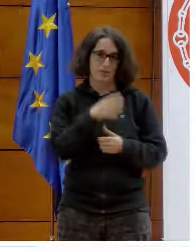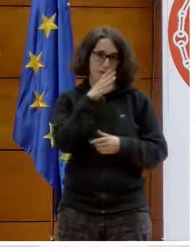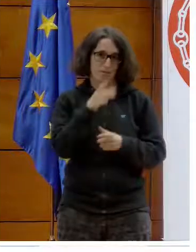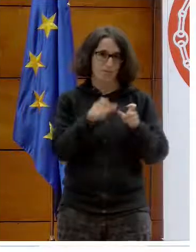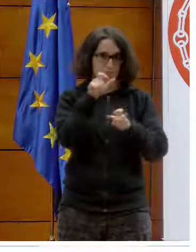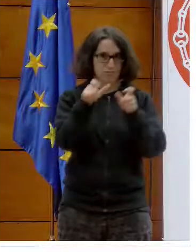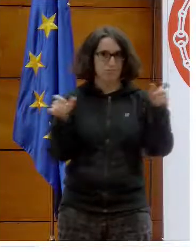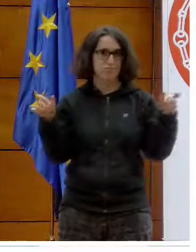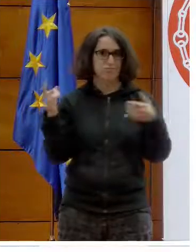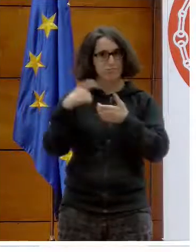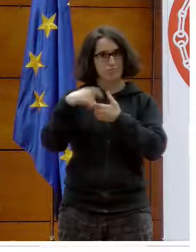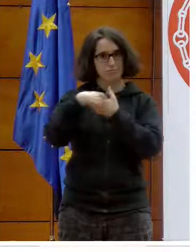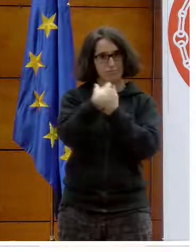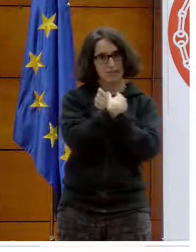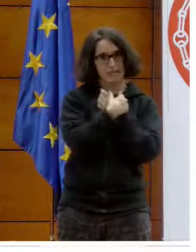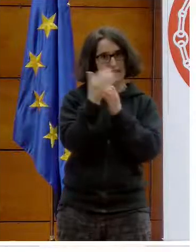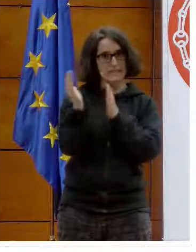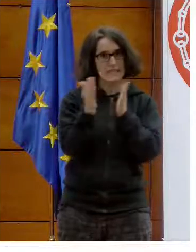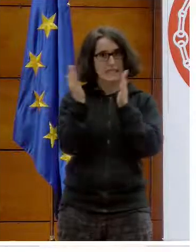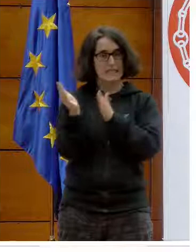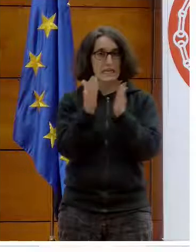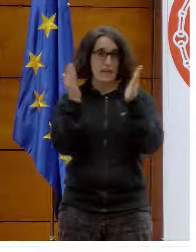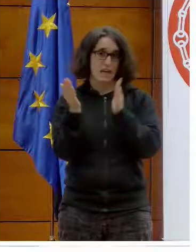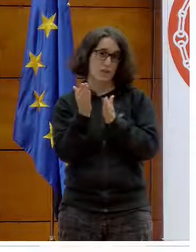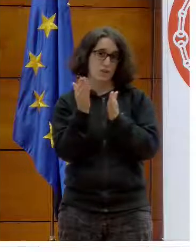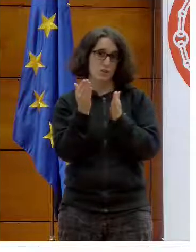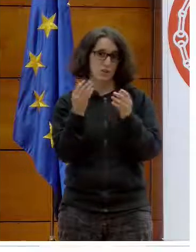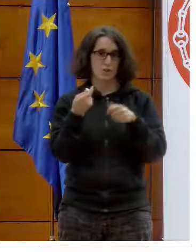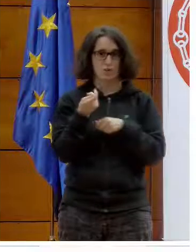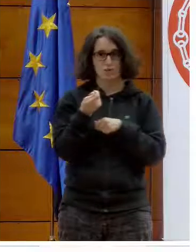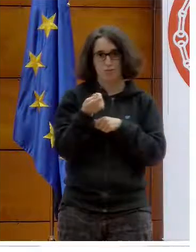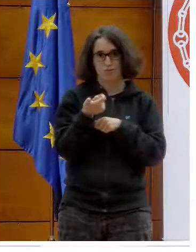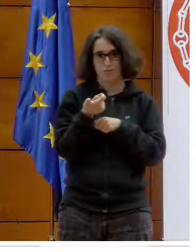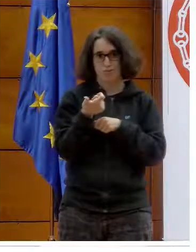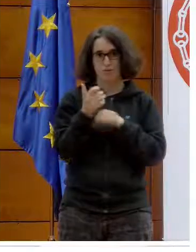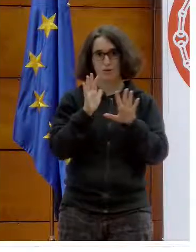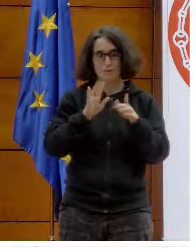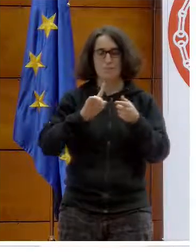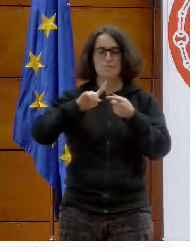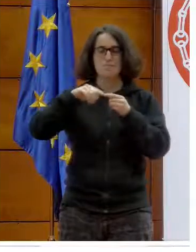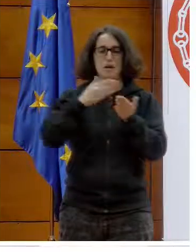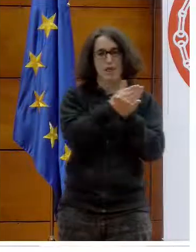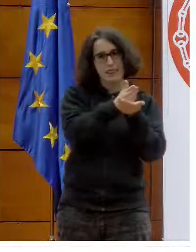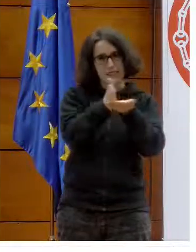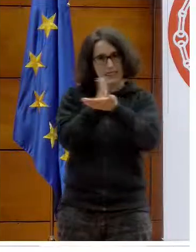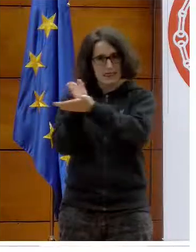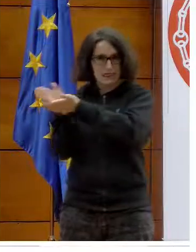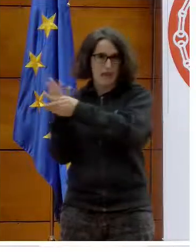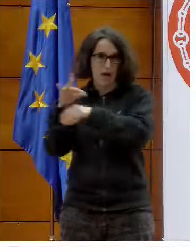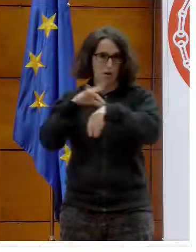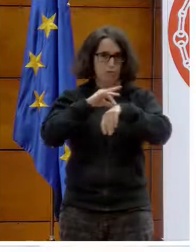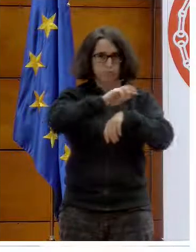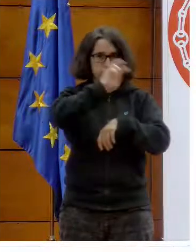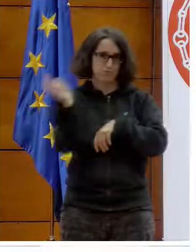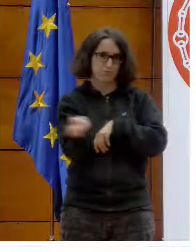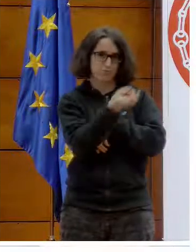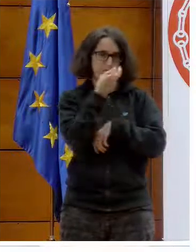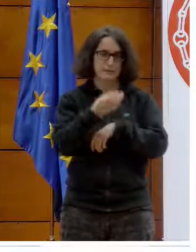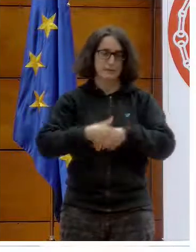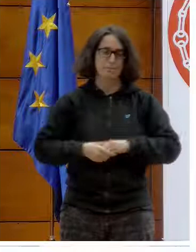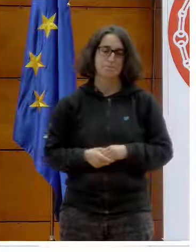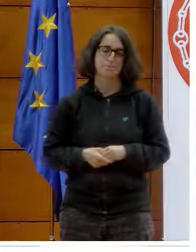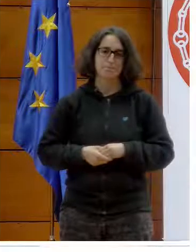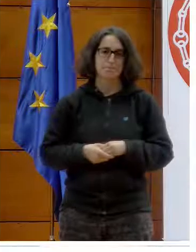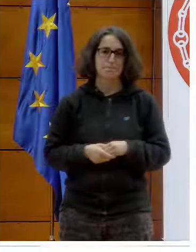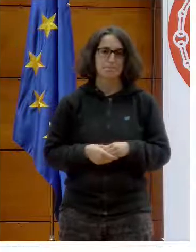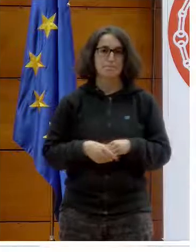realizaron menos sesiones, pero con más heterogeneidad pues, en casos y en patologías. Para ya después pasar a una segunda fase donde